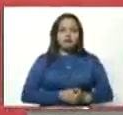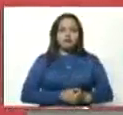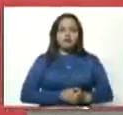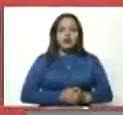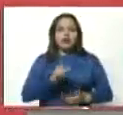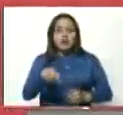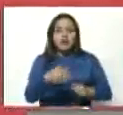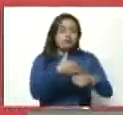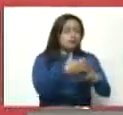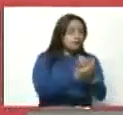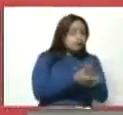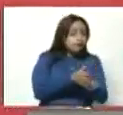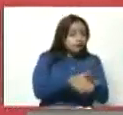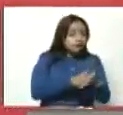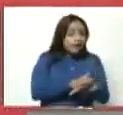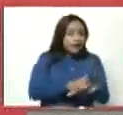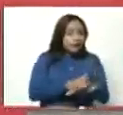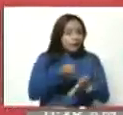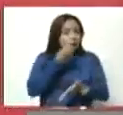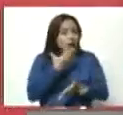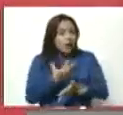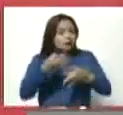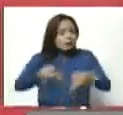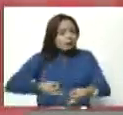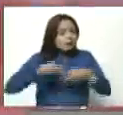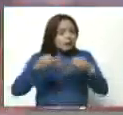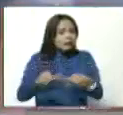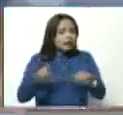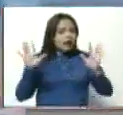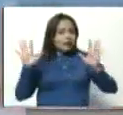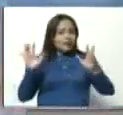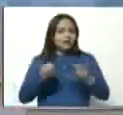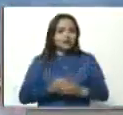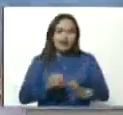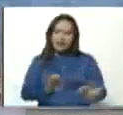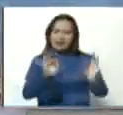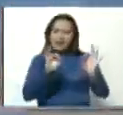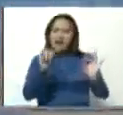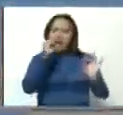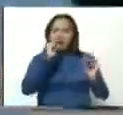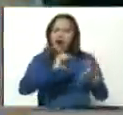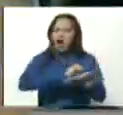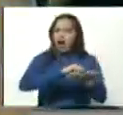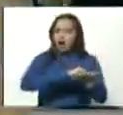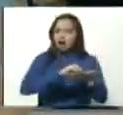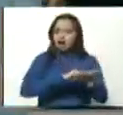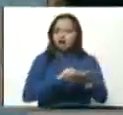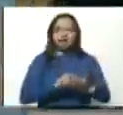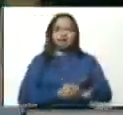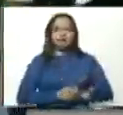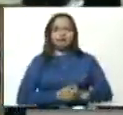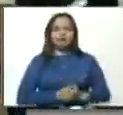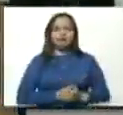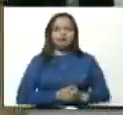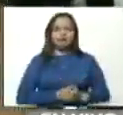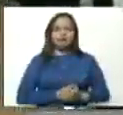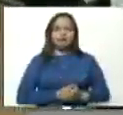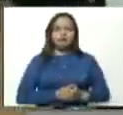el lavado correcto y frecuente de manos, especialmente con agua y jabón. Aquí estamos en